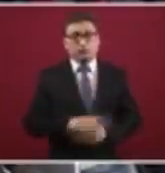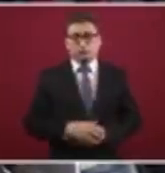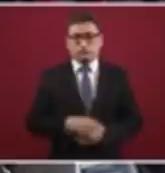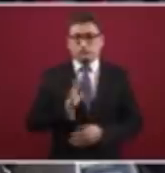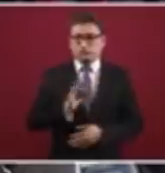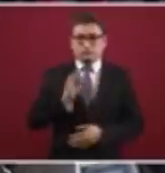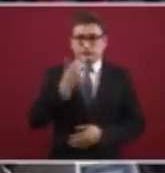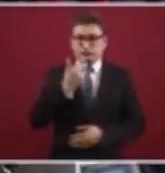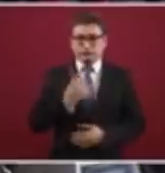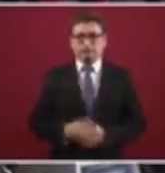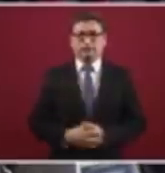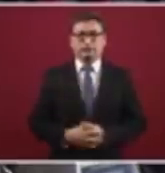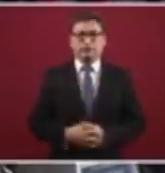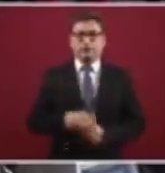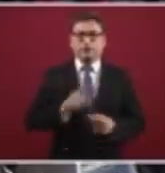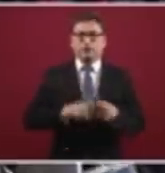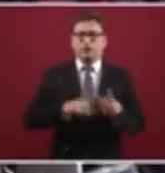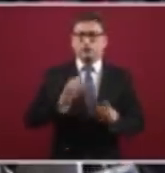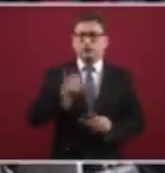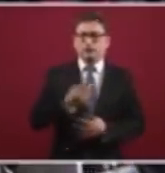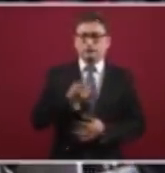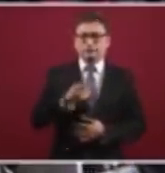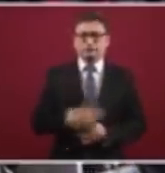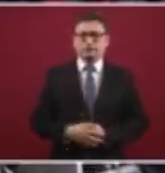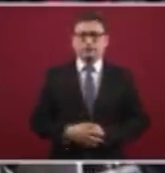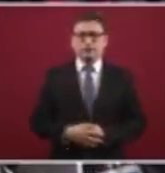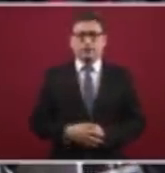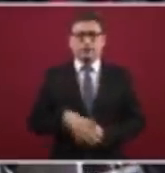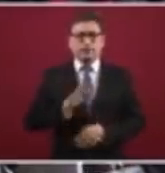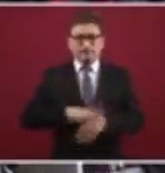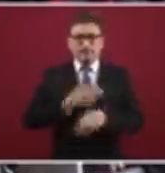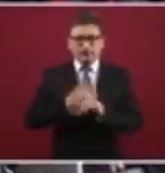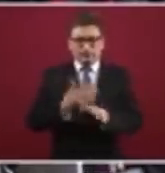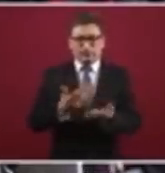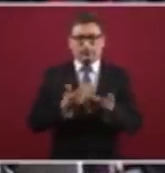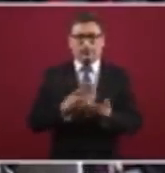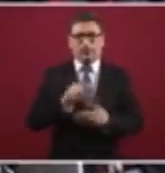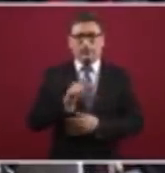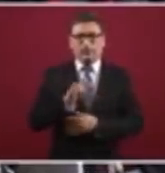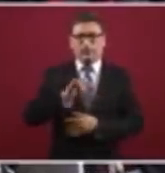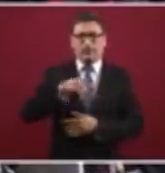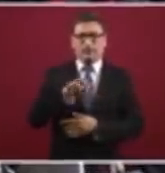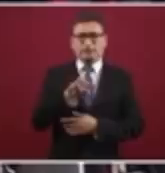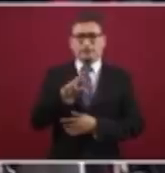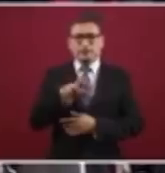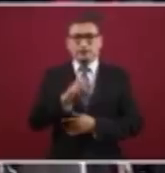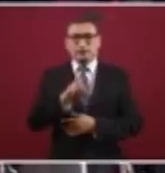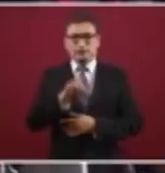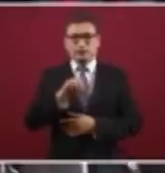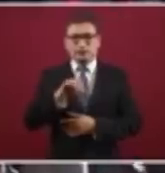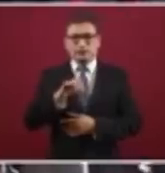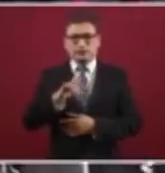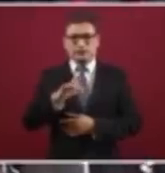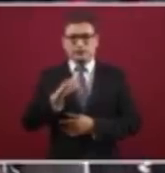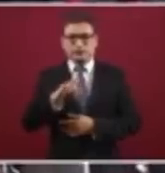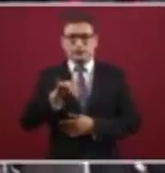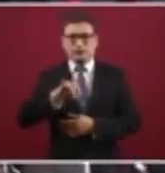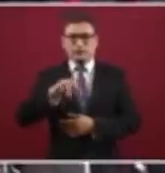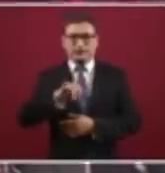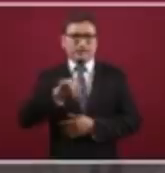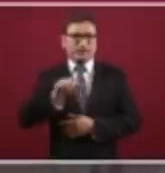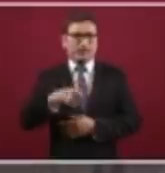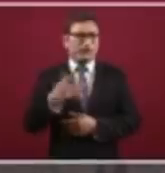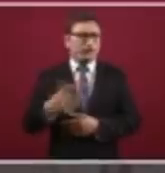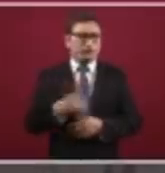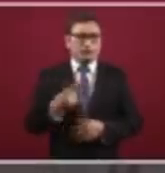una afección de fecha la otra nos podría dar más información sobre quién es alejandro tenés calcó mejía porque está pidiendo el nido en